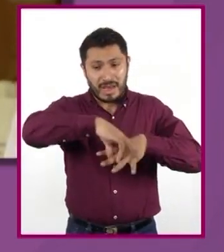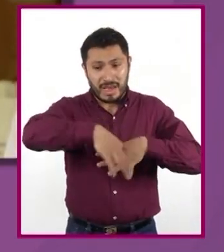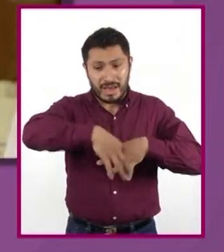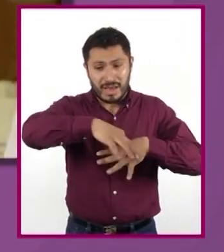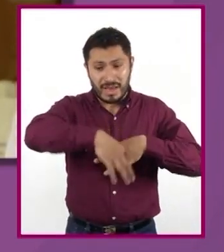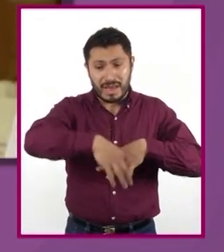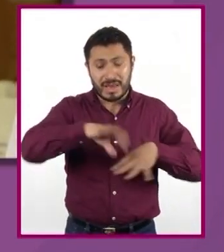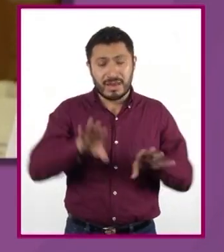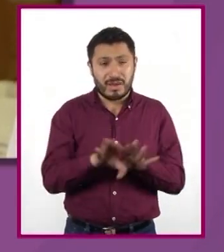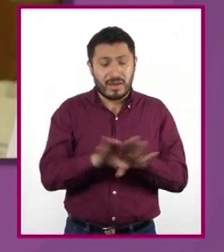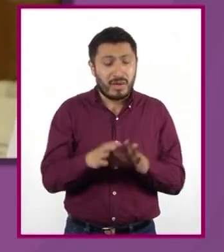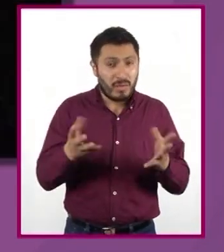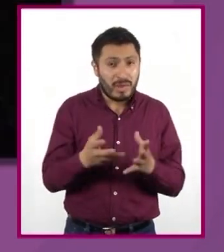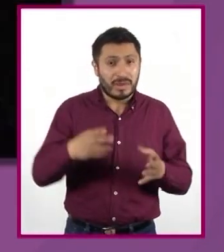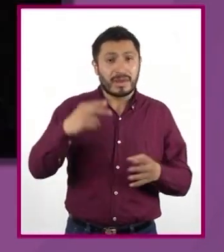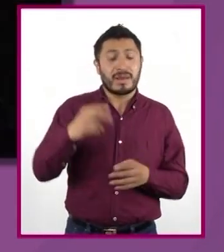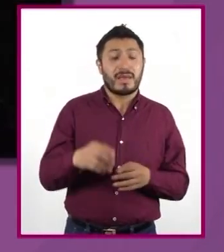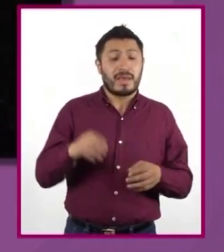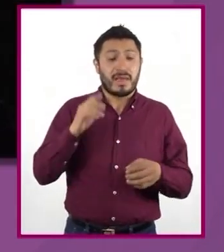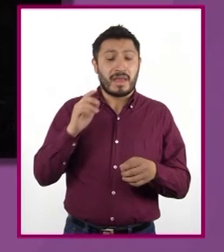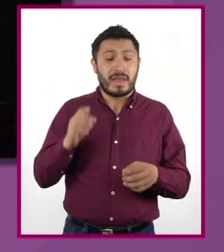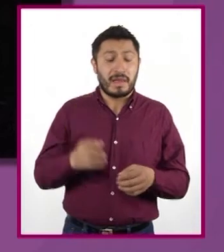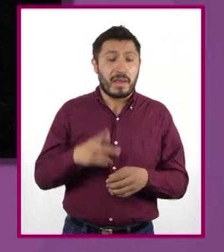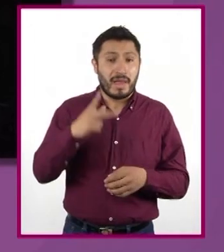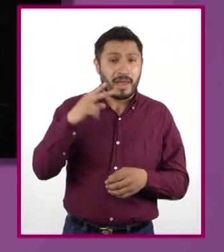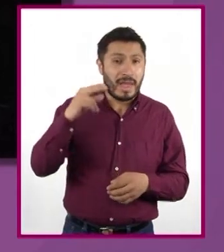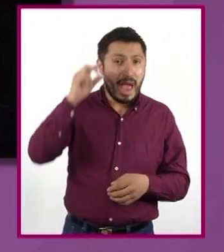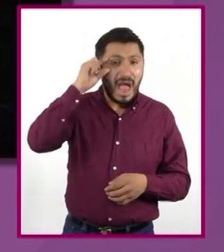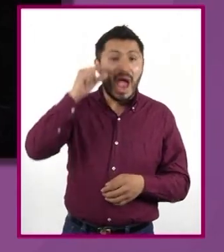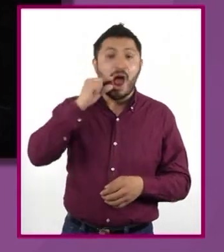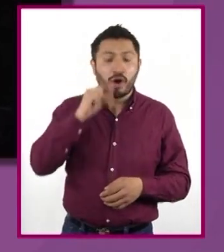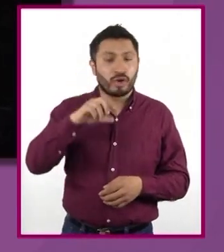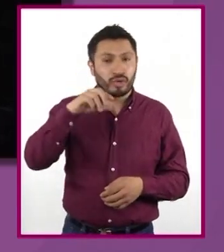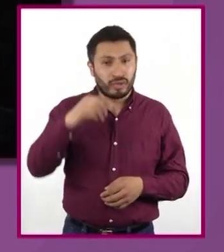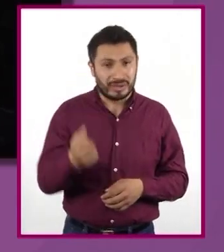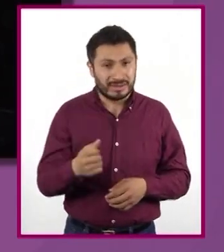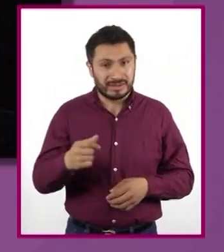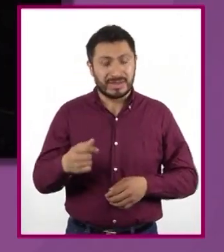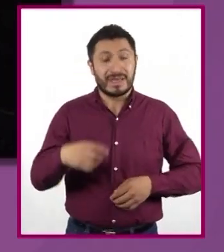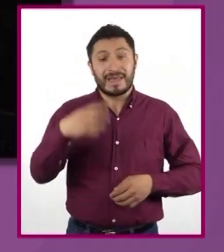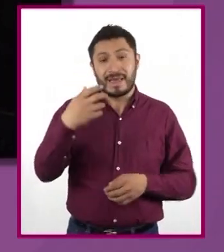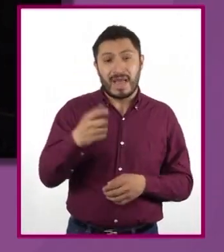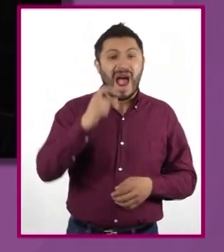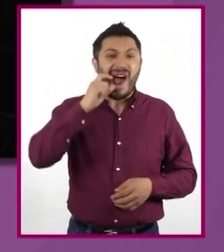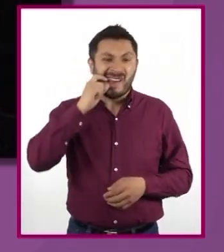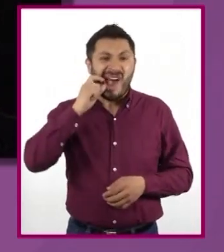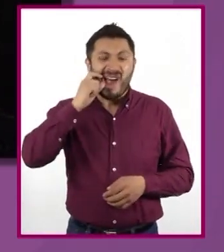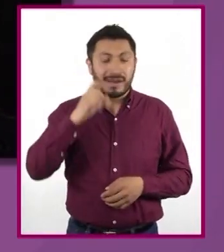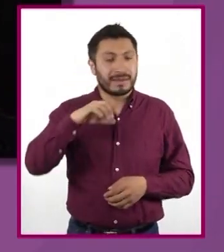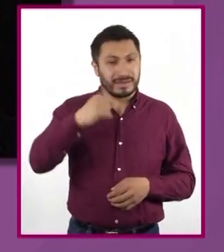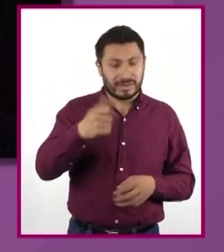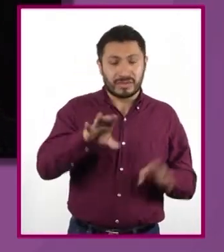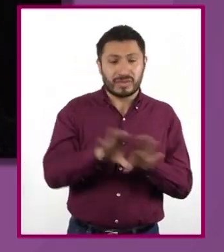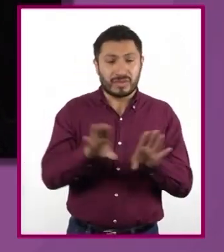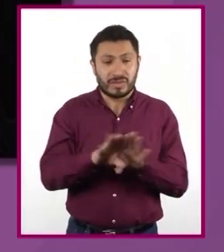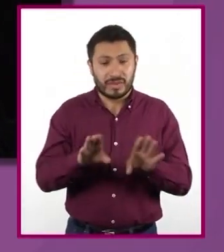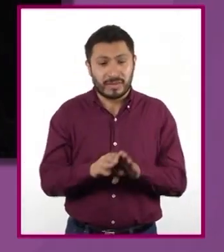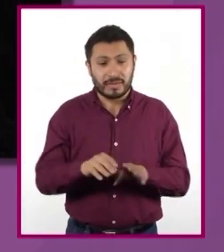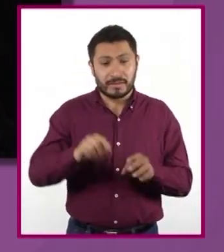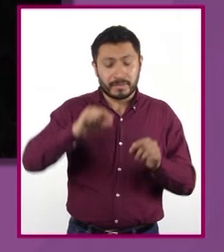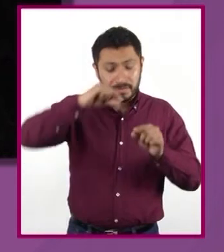corteza de nuez. Y por el otro lado, los adhesivos. Y cómo estas tres líneas